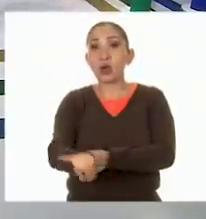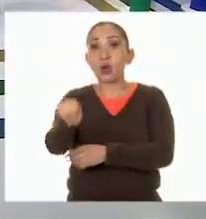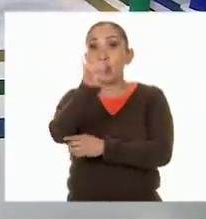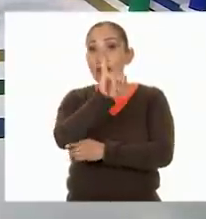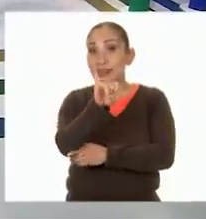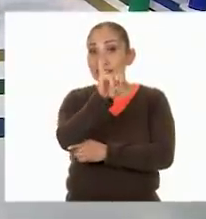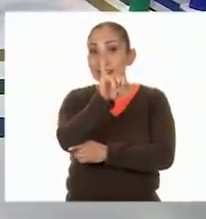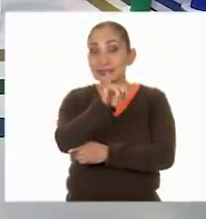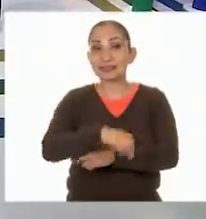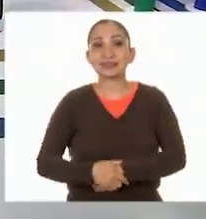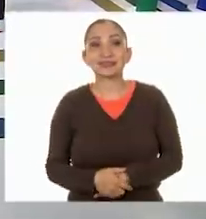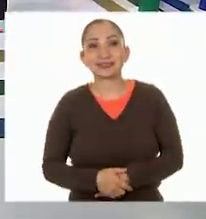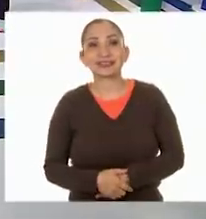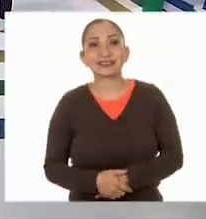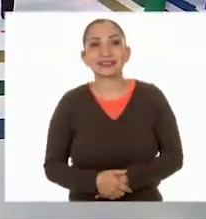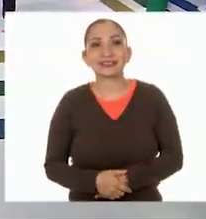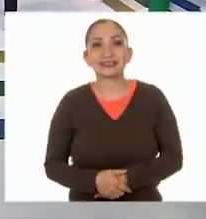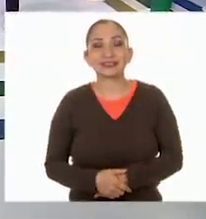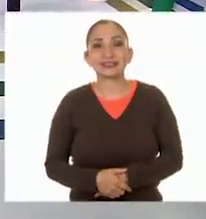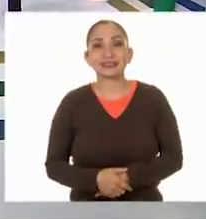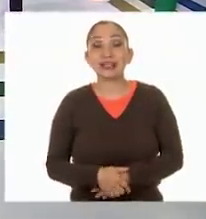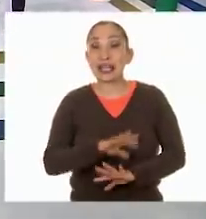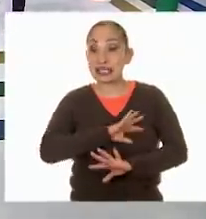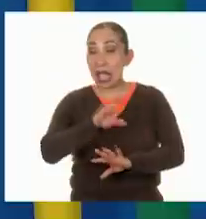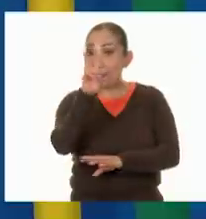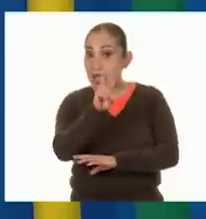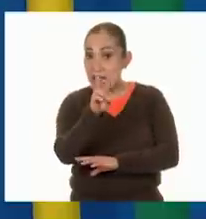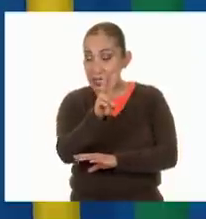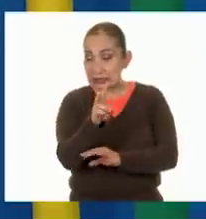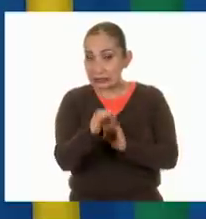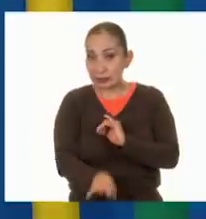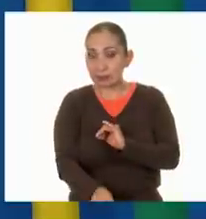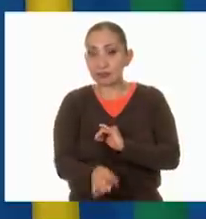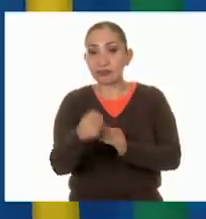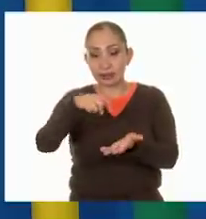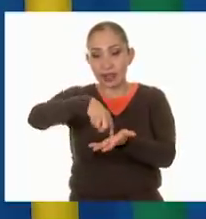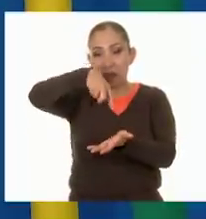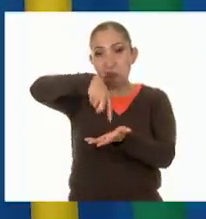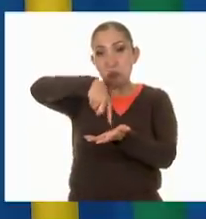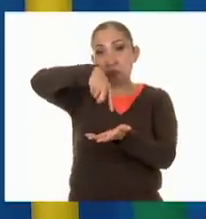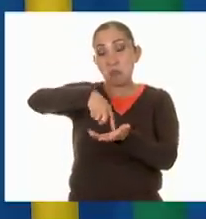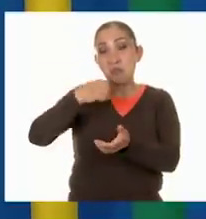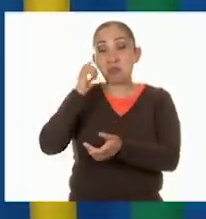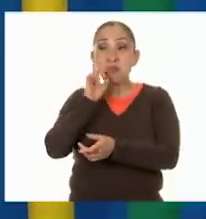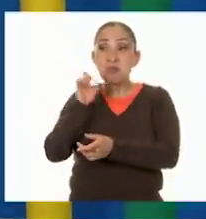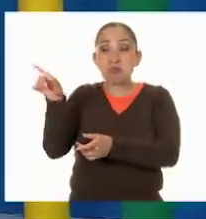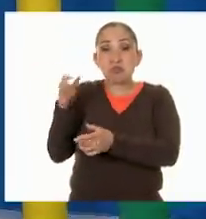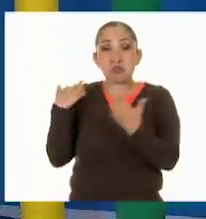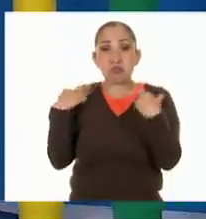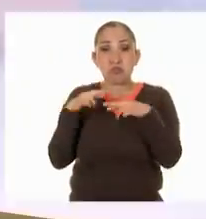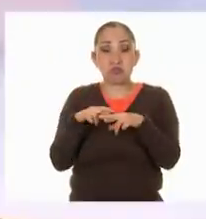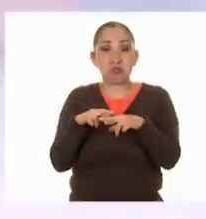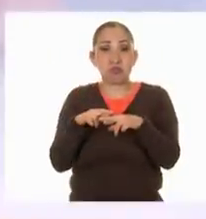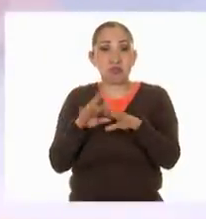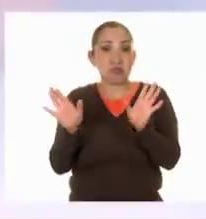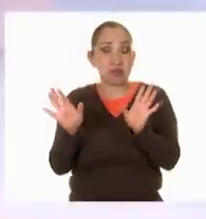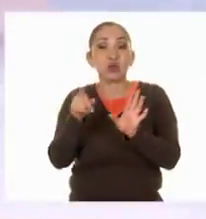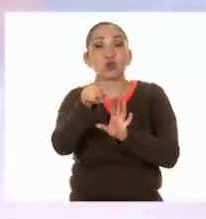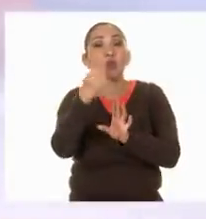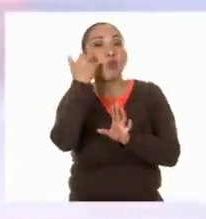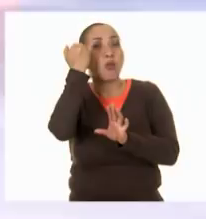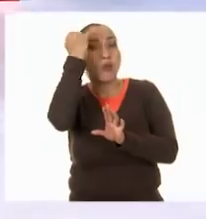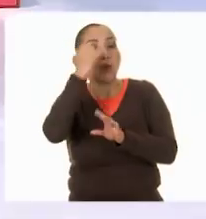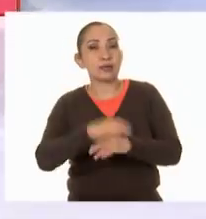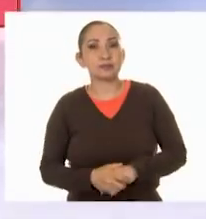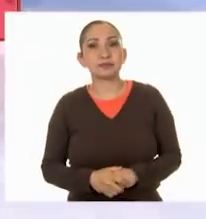miércoles, jueves. Ya vamos en el viernes. Saltar en un pie, ¿te parece, Ale? Me parece muy bien. ¿Y en casa qué propones? Saltar en un